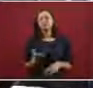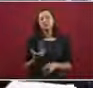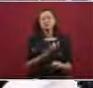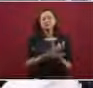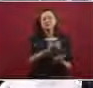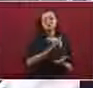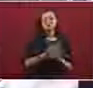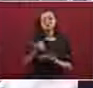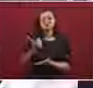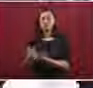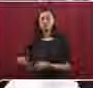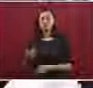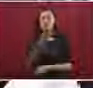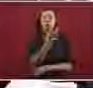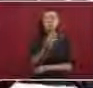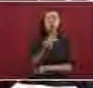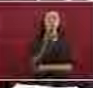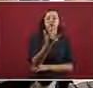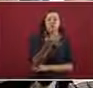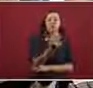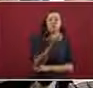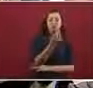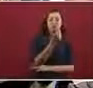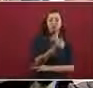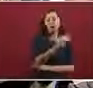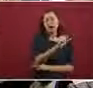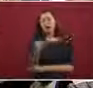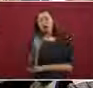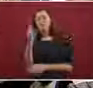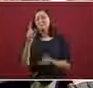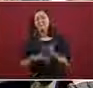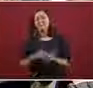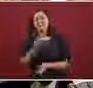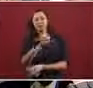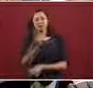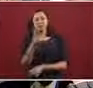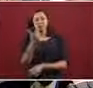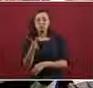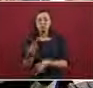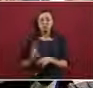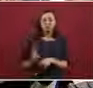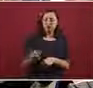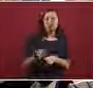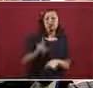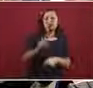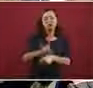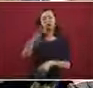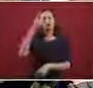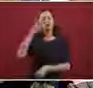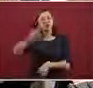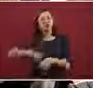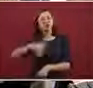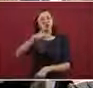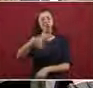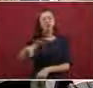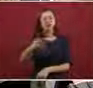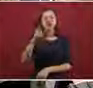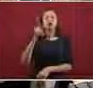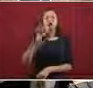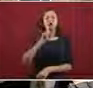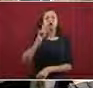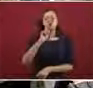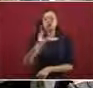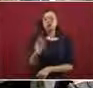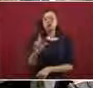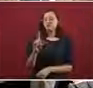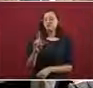es de 450 pesos a 1.500 pesos diarios. Su directora general es la doctora Florencia Serranía,